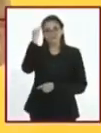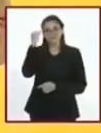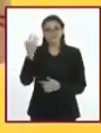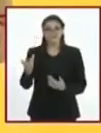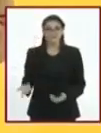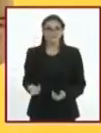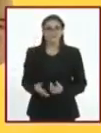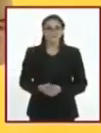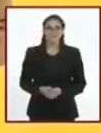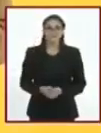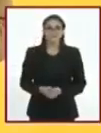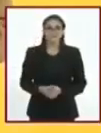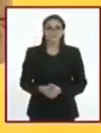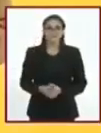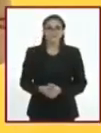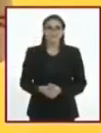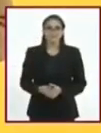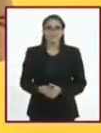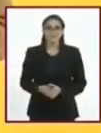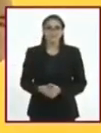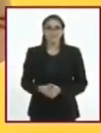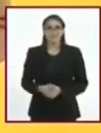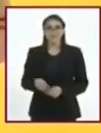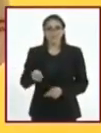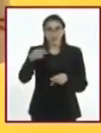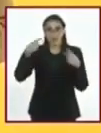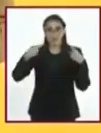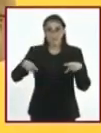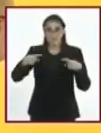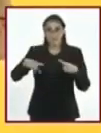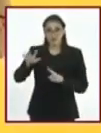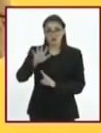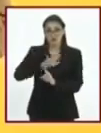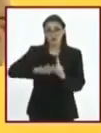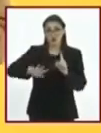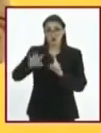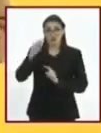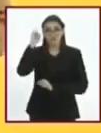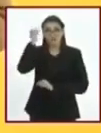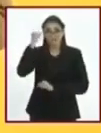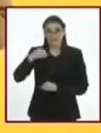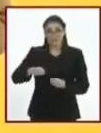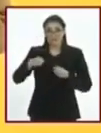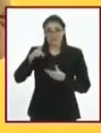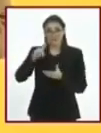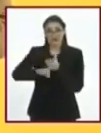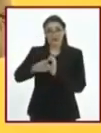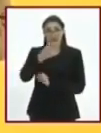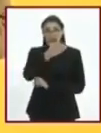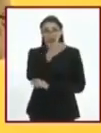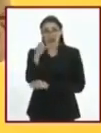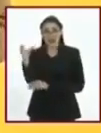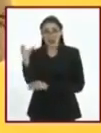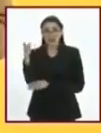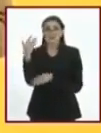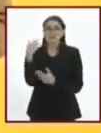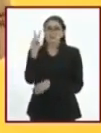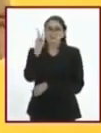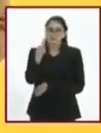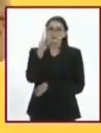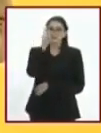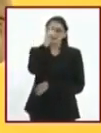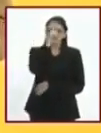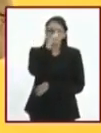La situación de pobreza que enfrenta la población indígena y quienes viven en el campo es sumamente complicada, pues